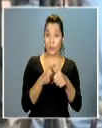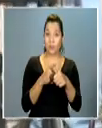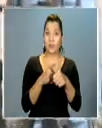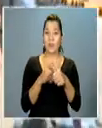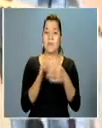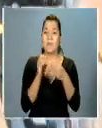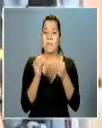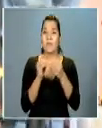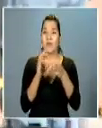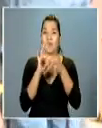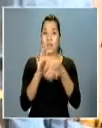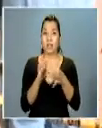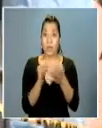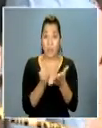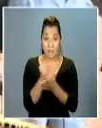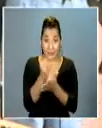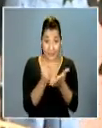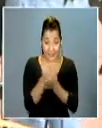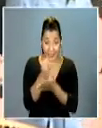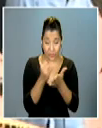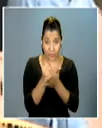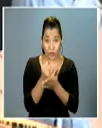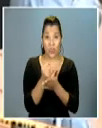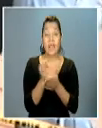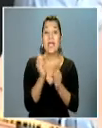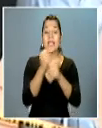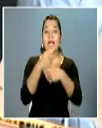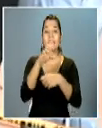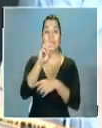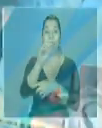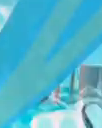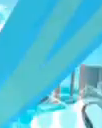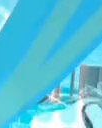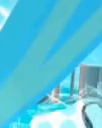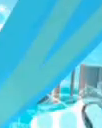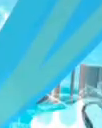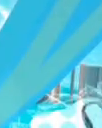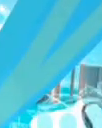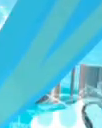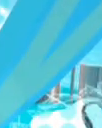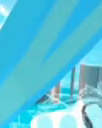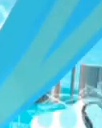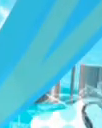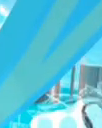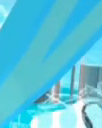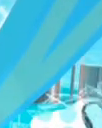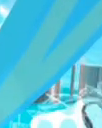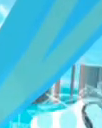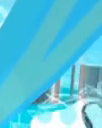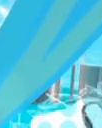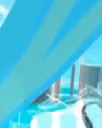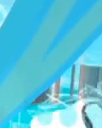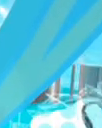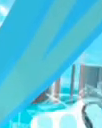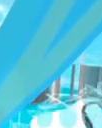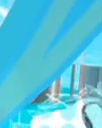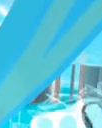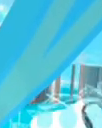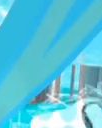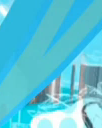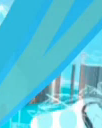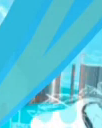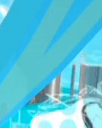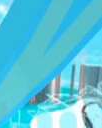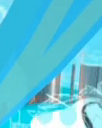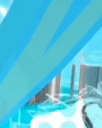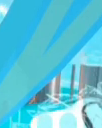de investigación que va a establecer el órgano de investigación judicial, no podemos hablar desde ya que es un acto llevado a cabo en contra